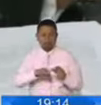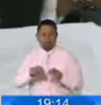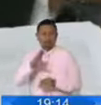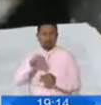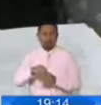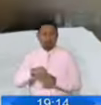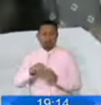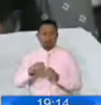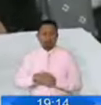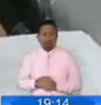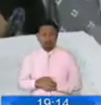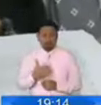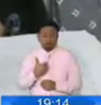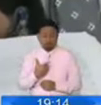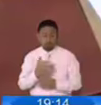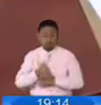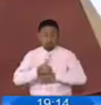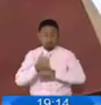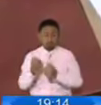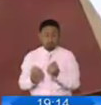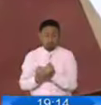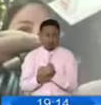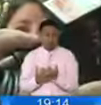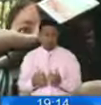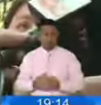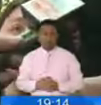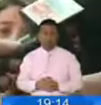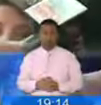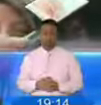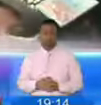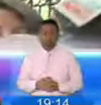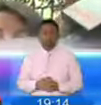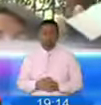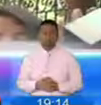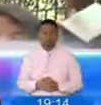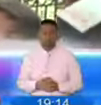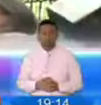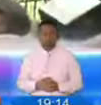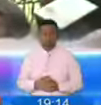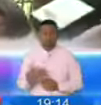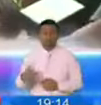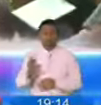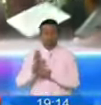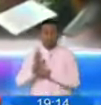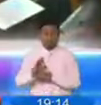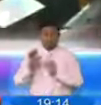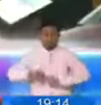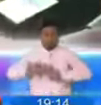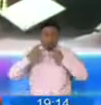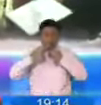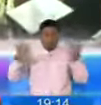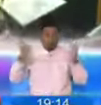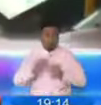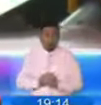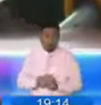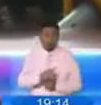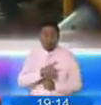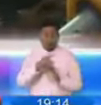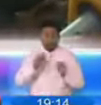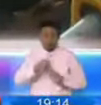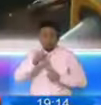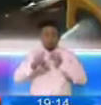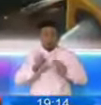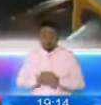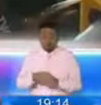que seguirán colaborando con las autoridades. Ha rendido su versión, que es pública, la pueden consultar como ya lo han hecho,